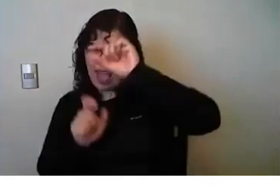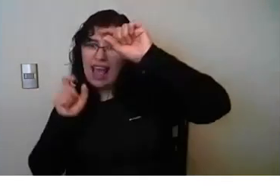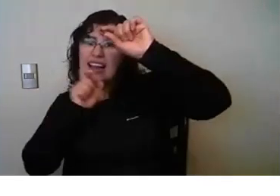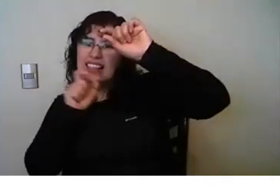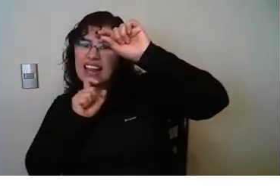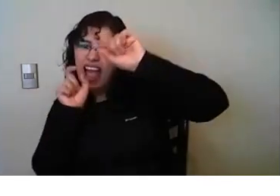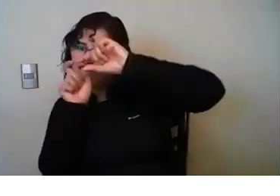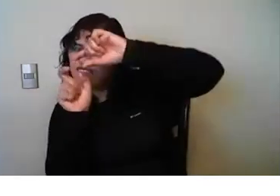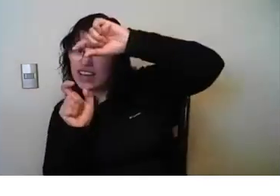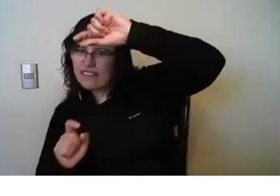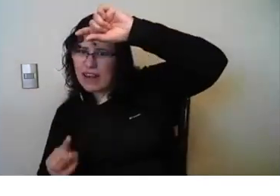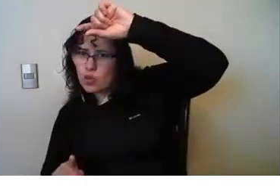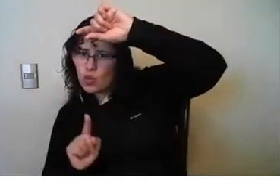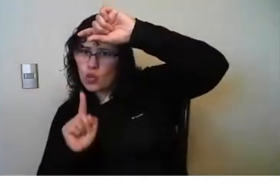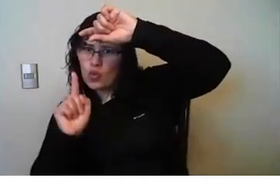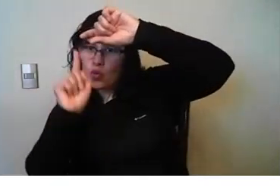carotidio,